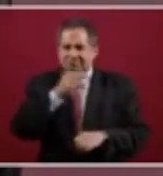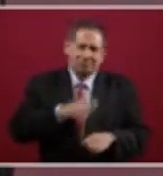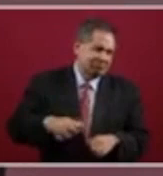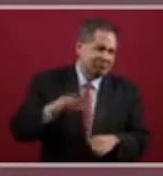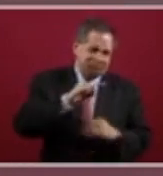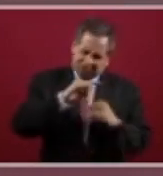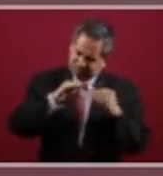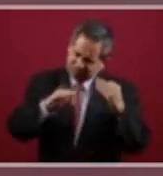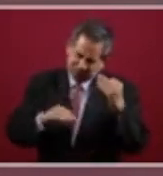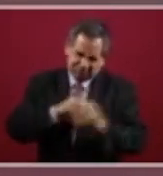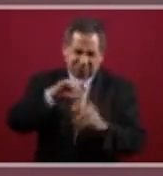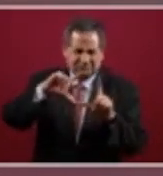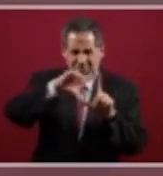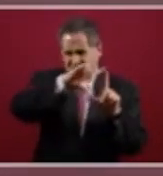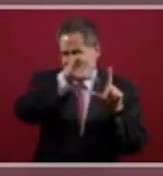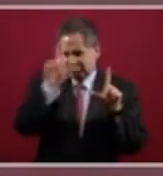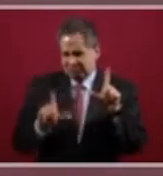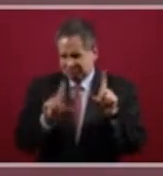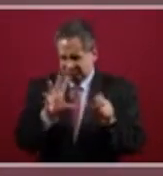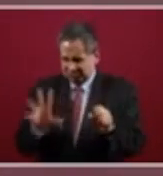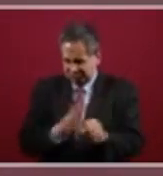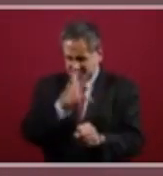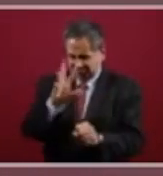todo México, ¿eh?